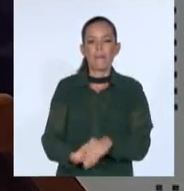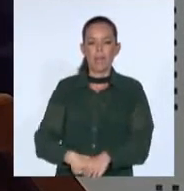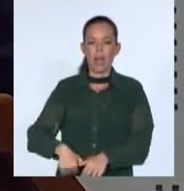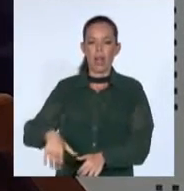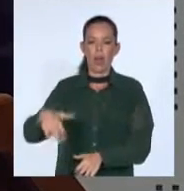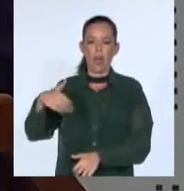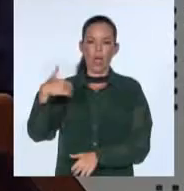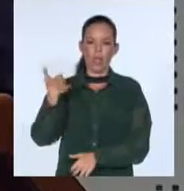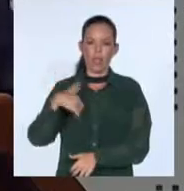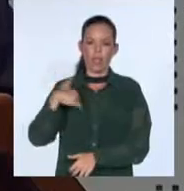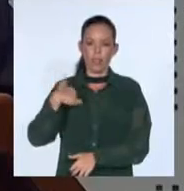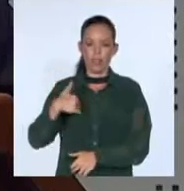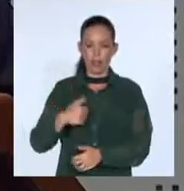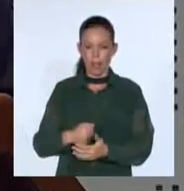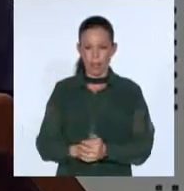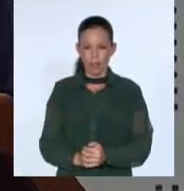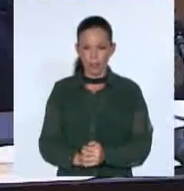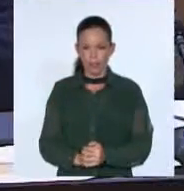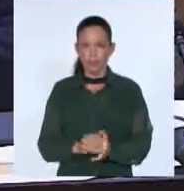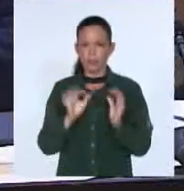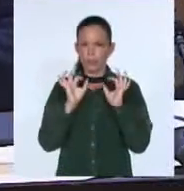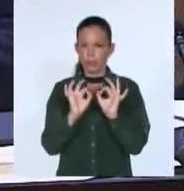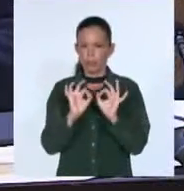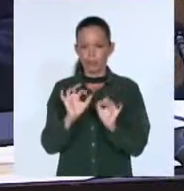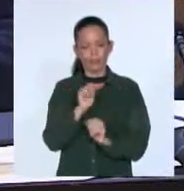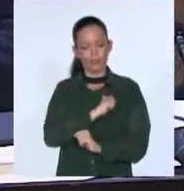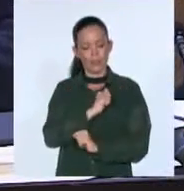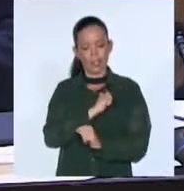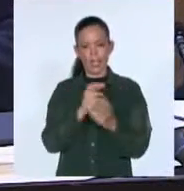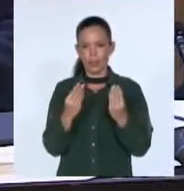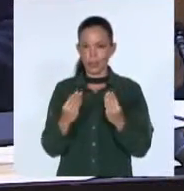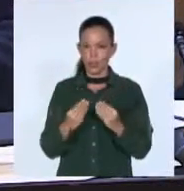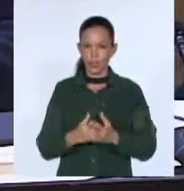que particularmente queremos.